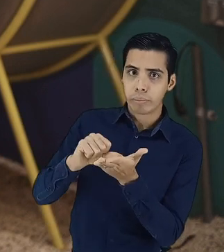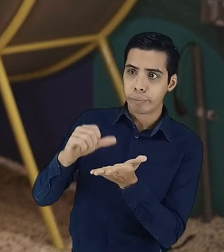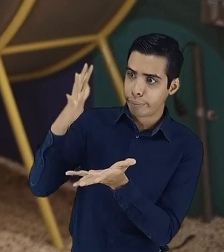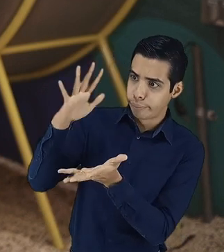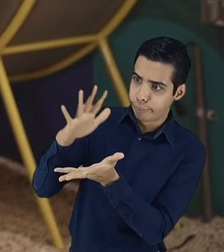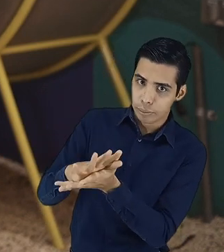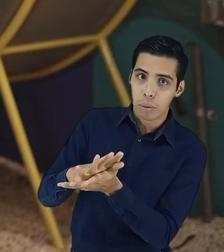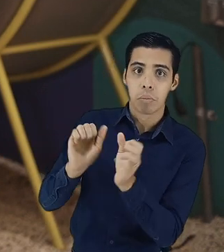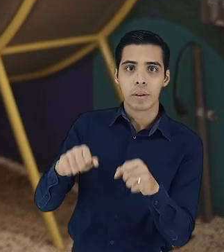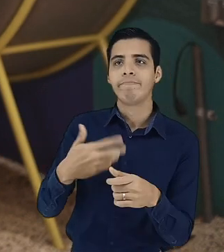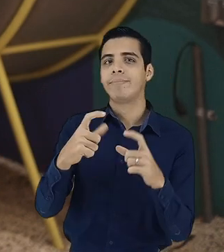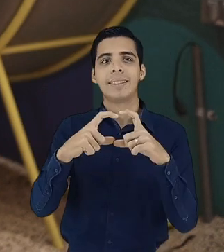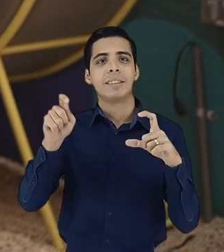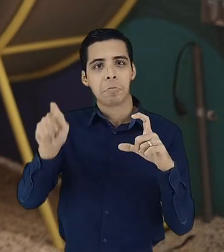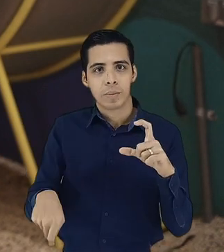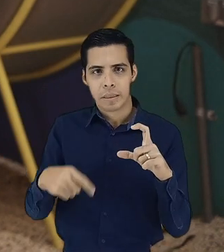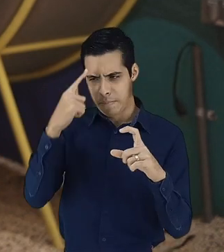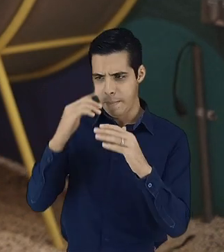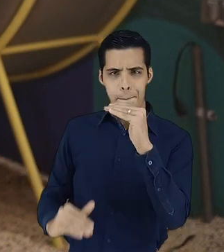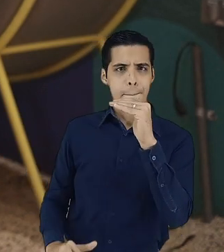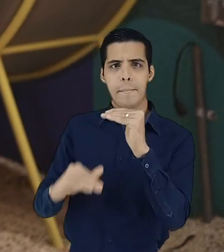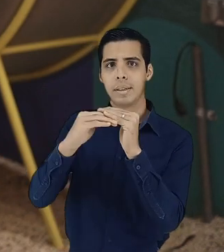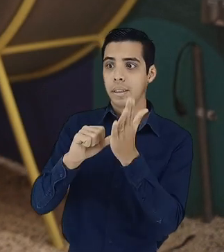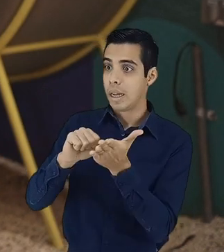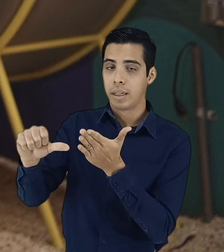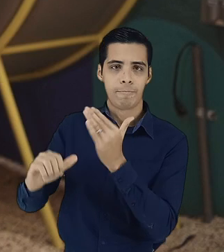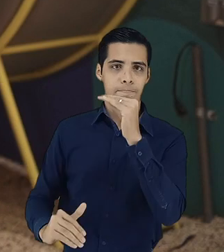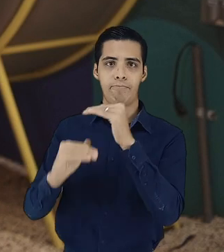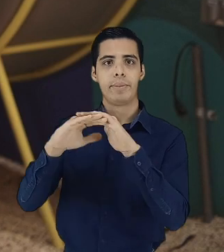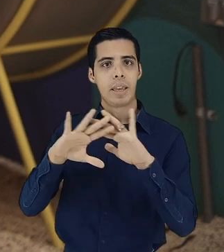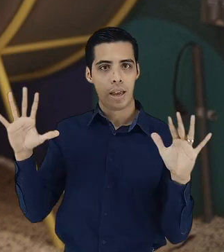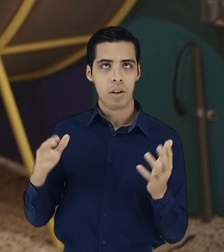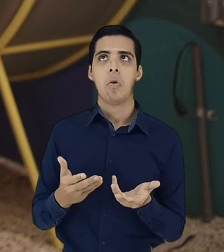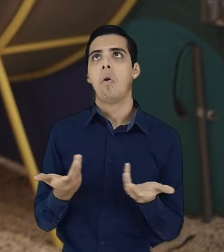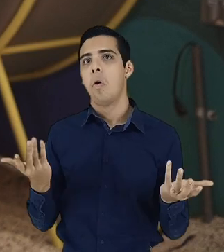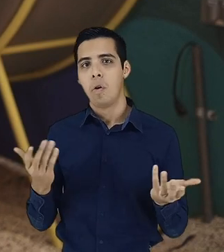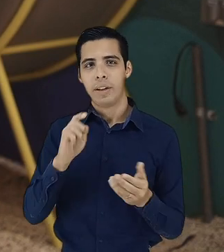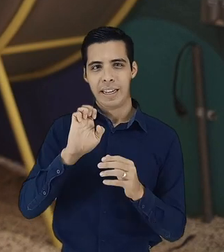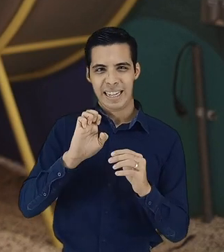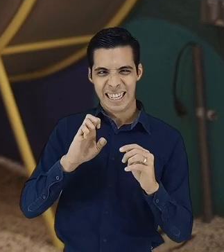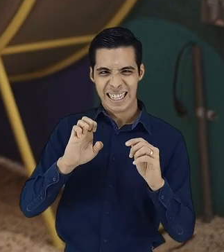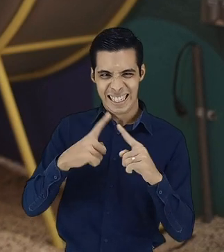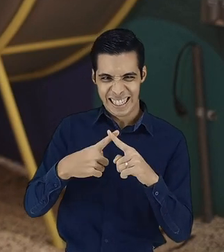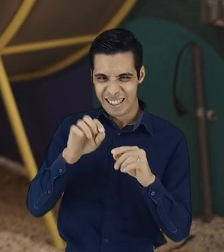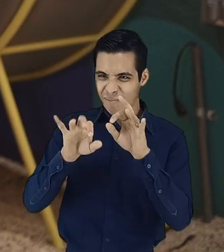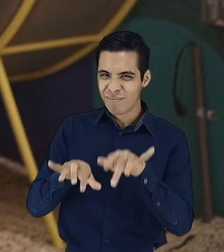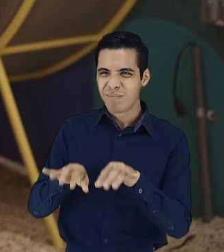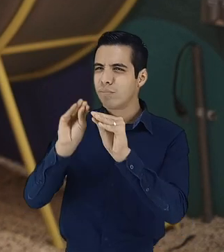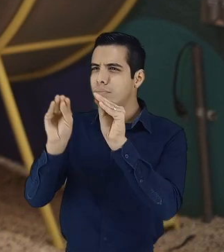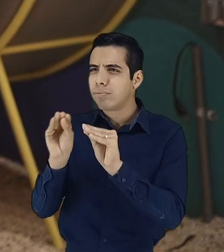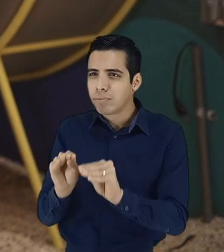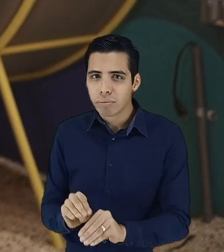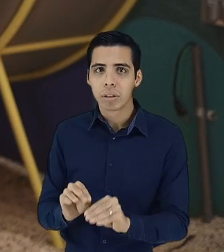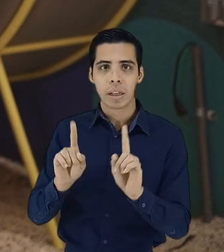Podrías, por ejemplo, configurar tu tarjeta y tus cuentas con un monto preestablecido y seguir haciendo seguimiento en tu hoja de Excel o en alguna aplicación